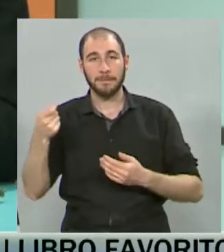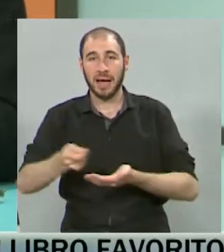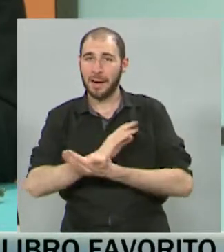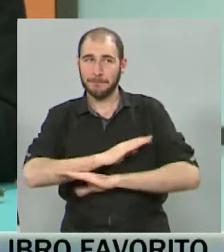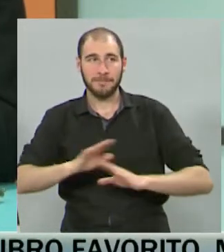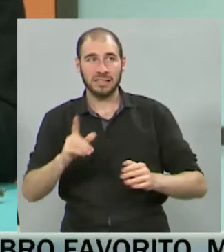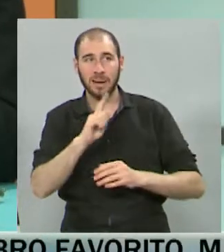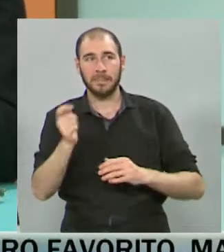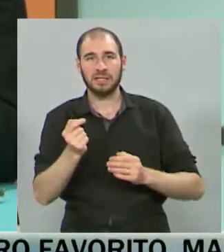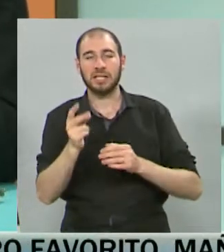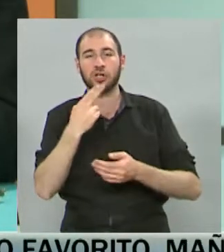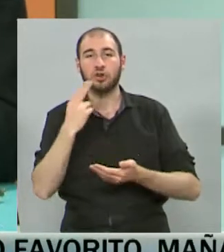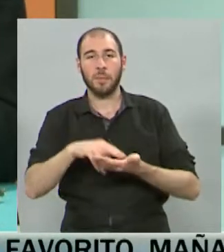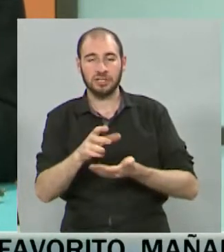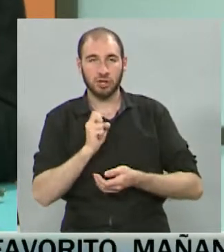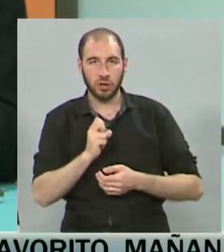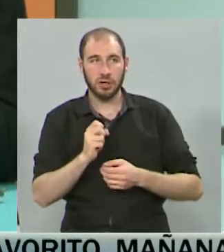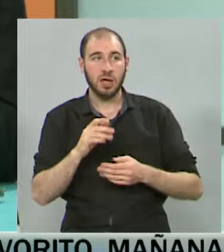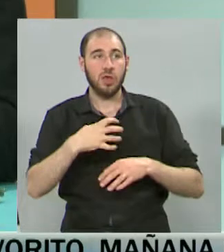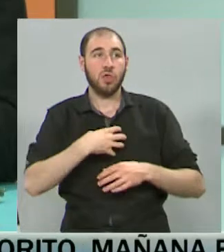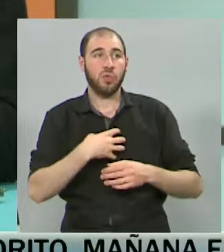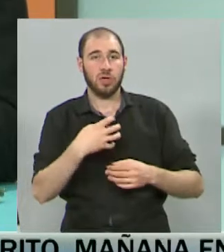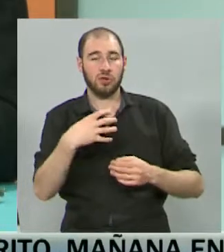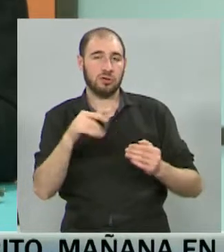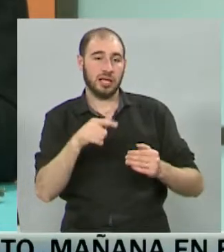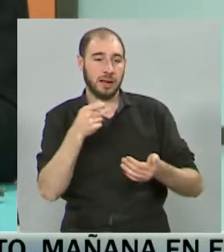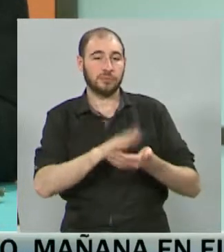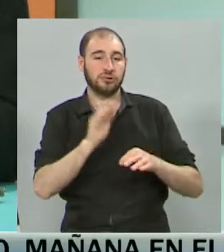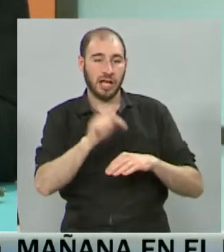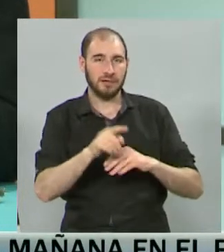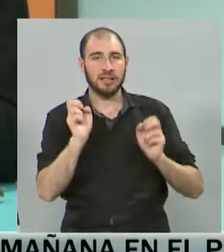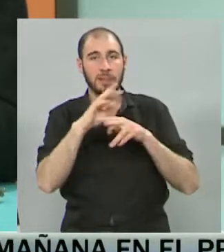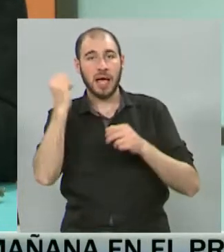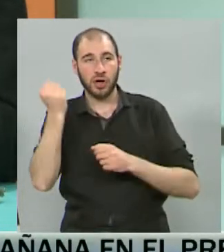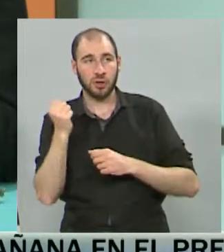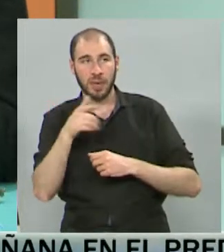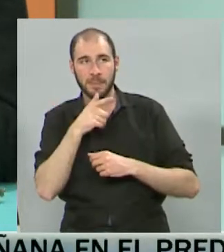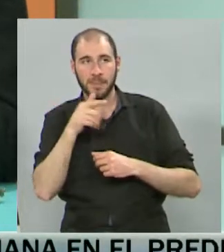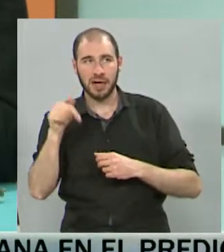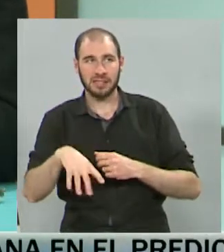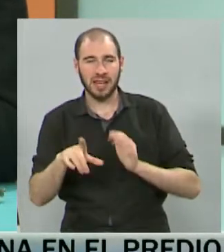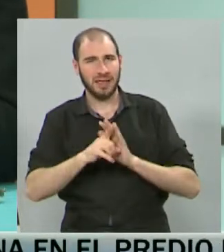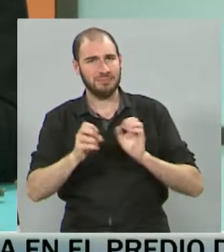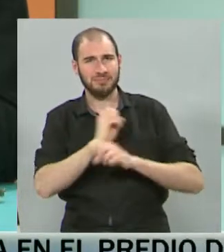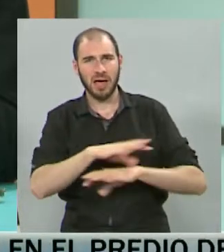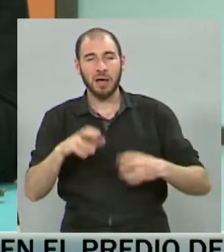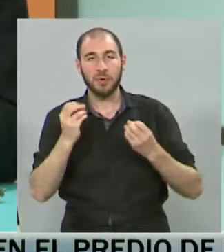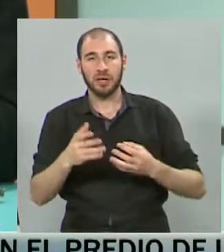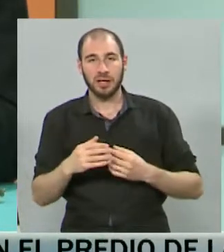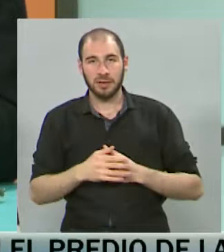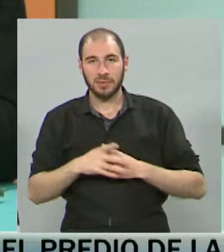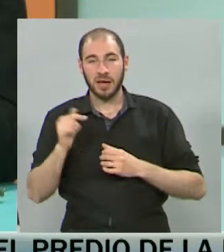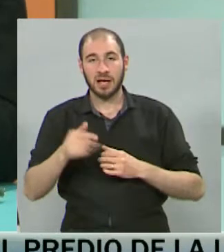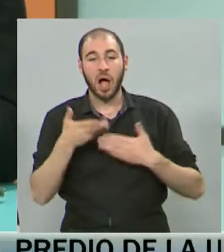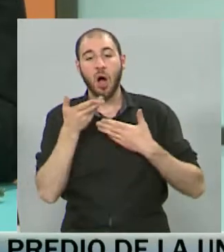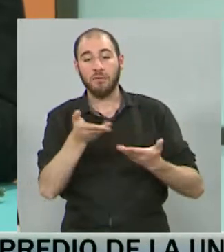más ese mes de comisión. Claro. Ya corre por cuenta del propietario. Desde el punto de vista económico no parece ser una buena ley porque está claro que va a haber